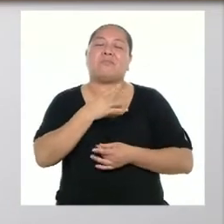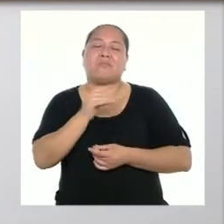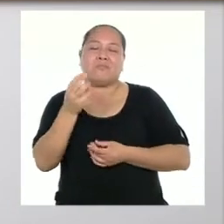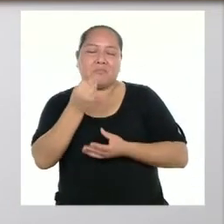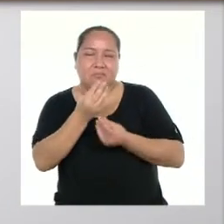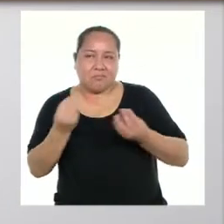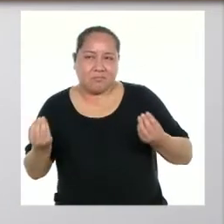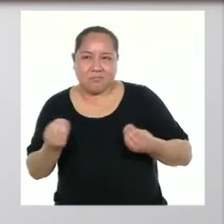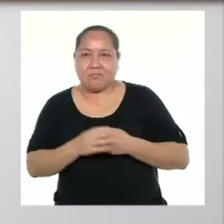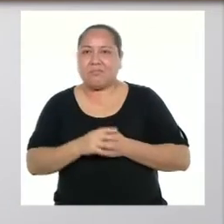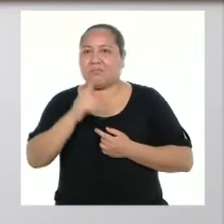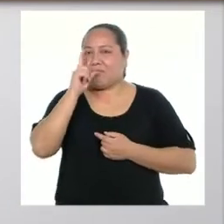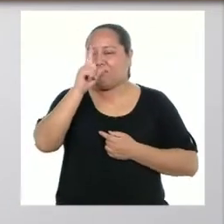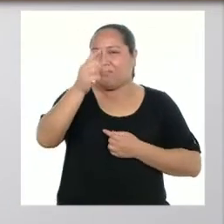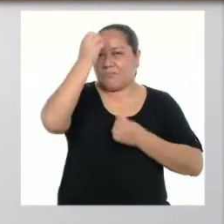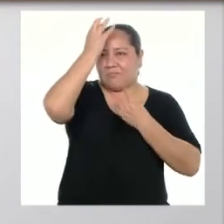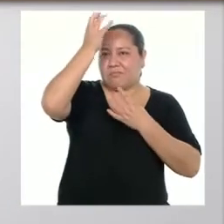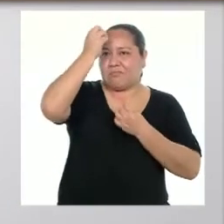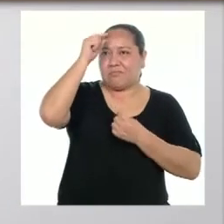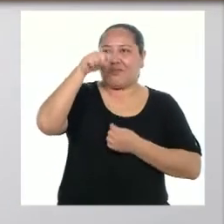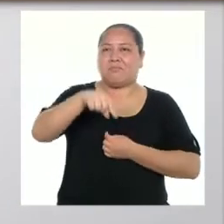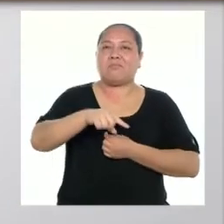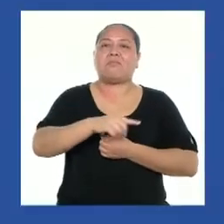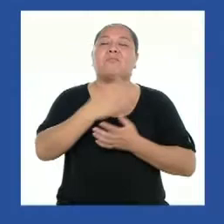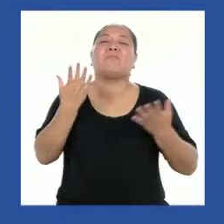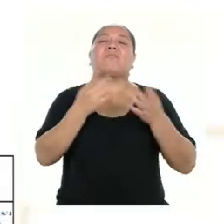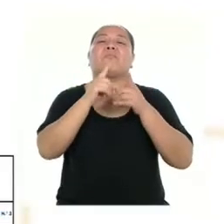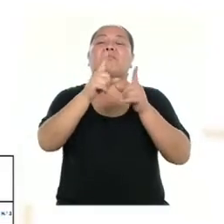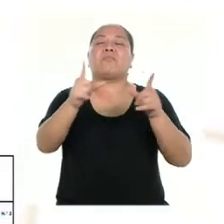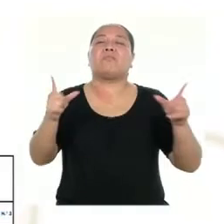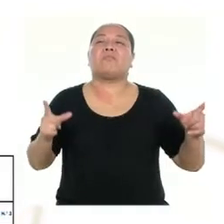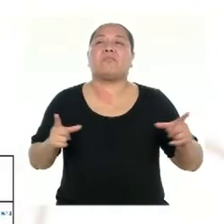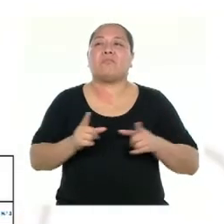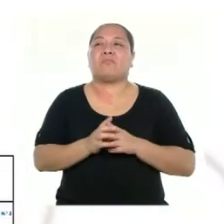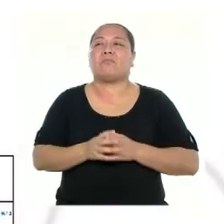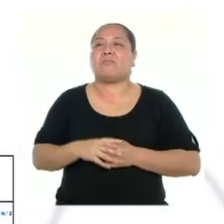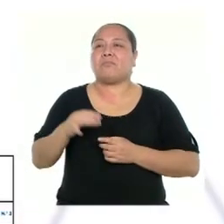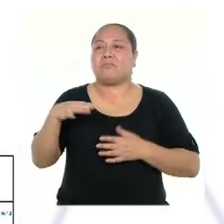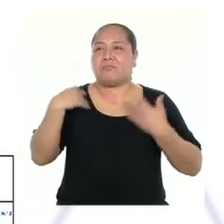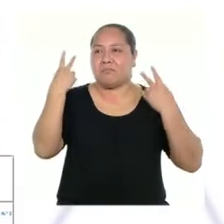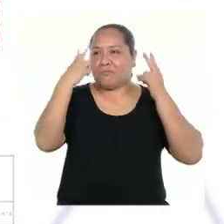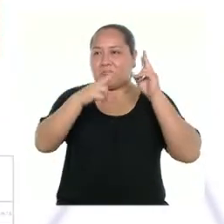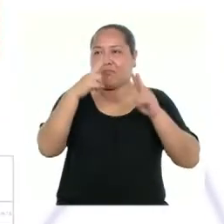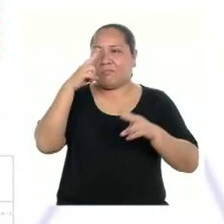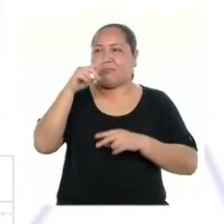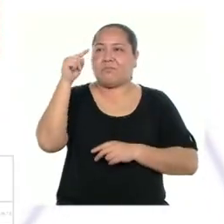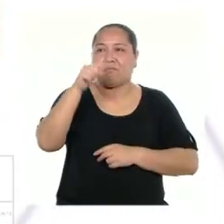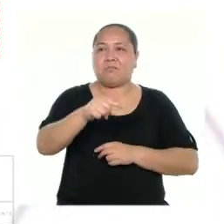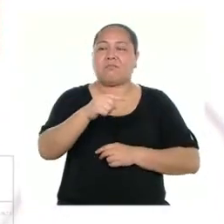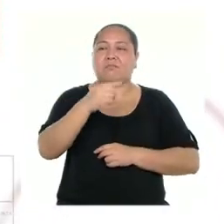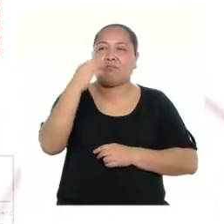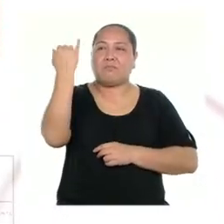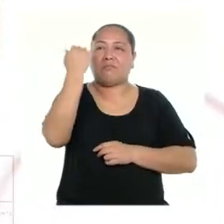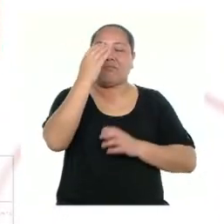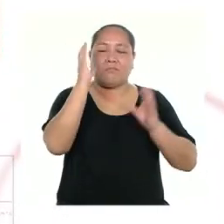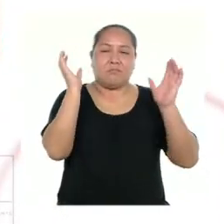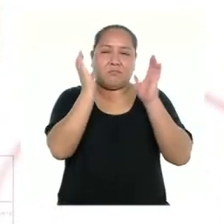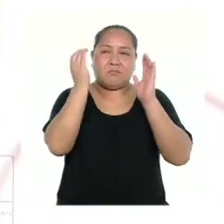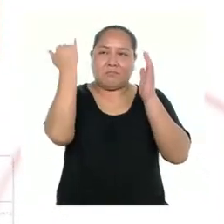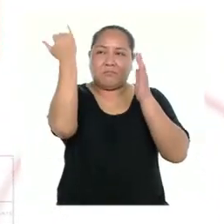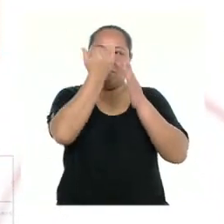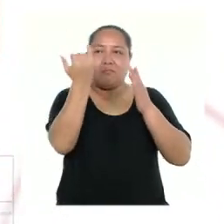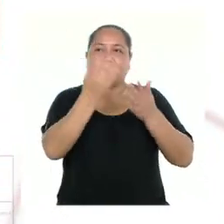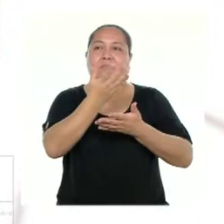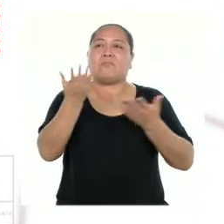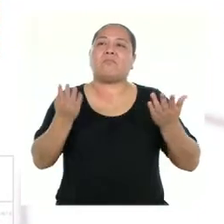que otros. Una de las informaciones es la ubicación. Podemos ver en ese pequeño mapa dónde